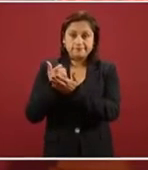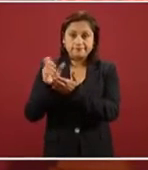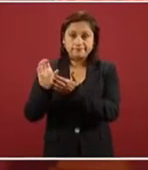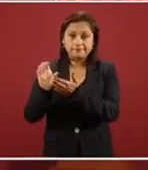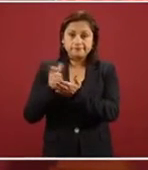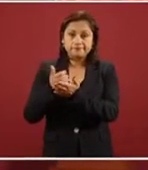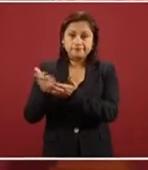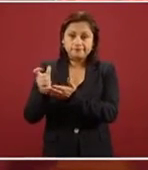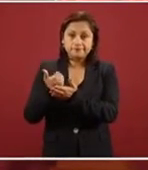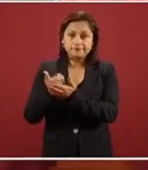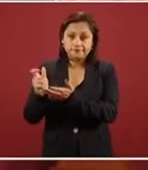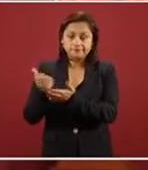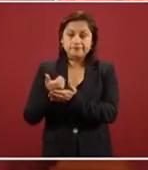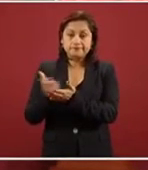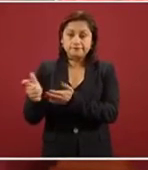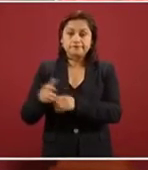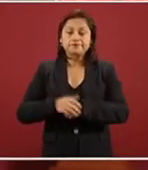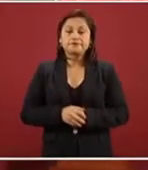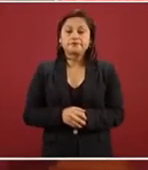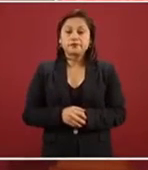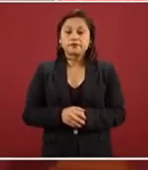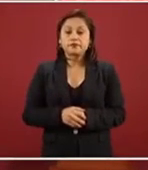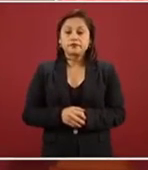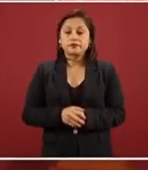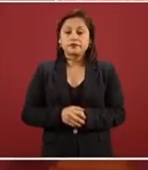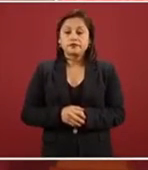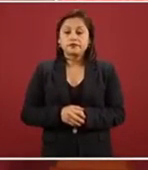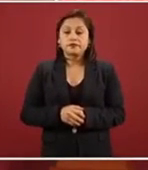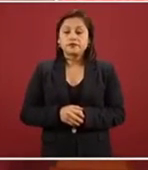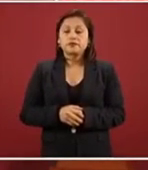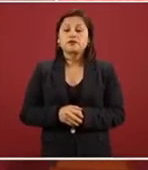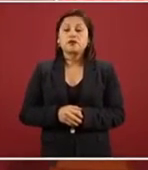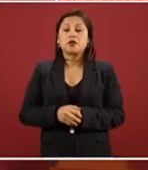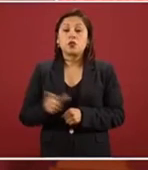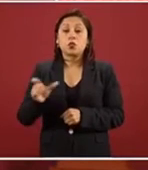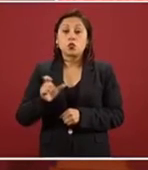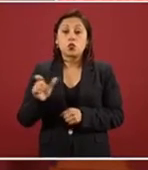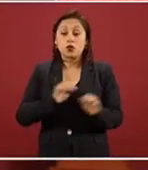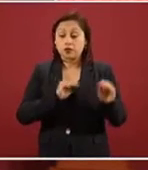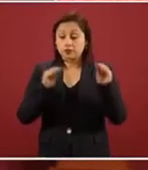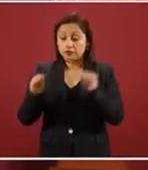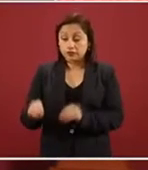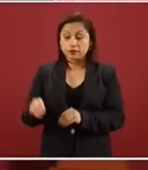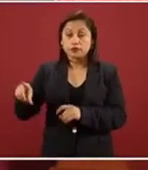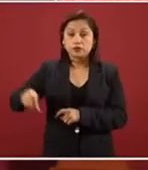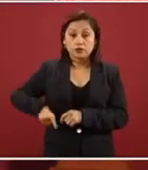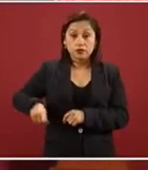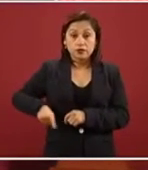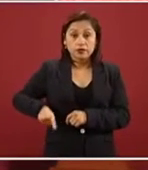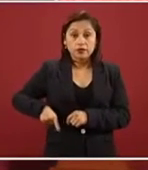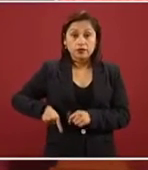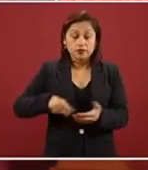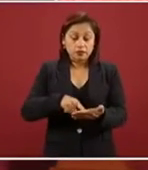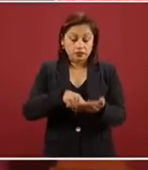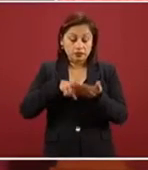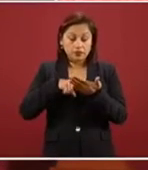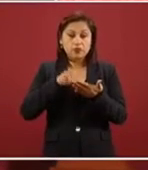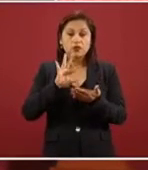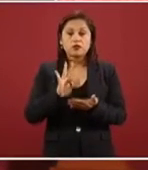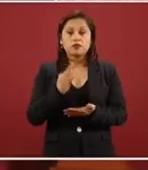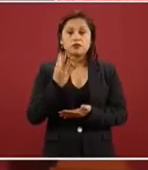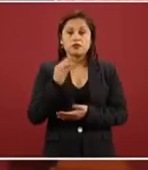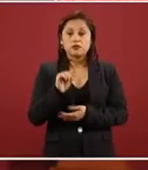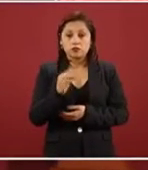La recibimos en 44.9.